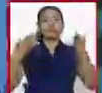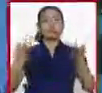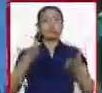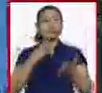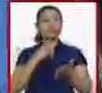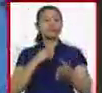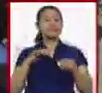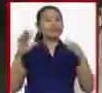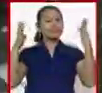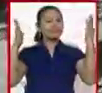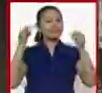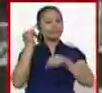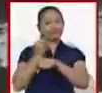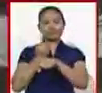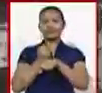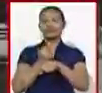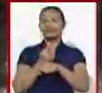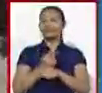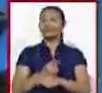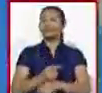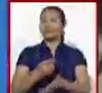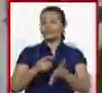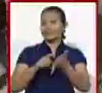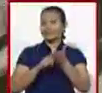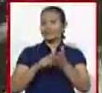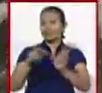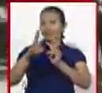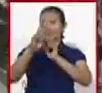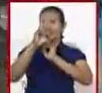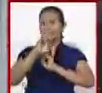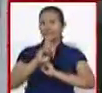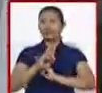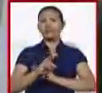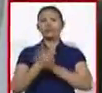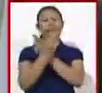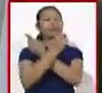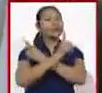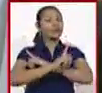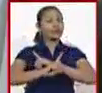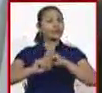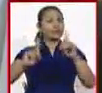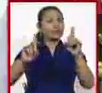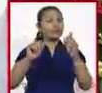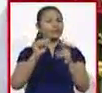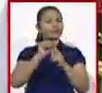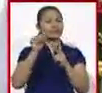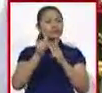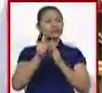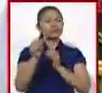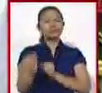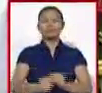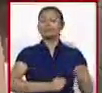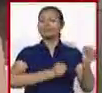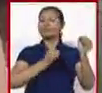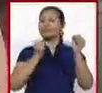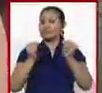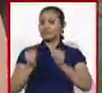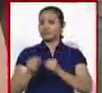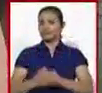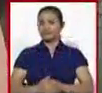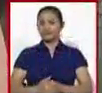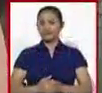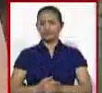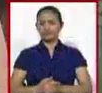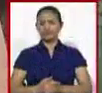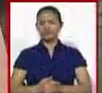oposición aplaudió de que la Iglesia esté exigiendo se respete la democracia y la alternancia en el poder. Mire, yo creo que aquí hay